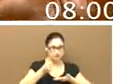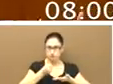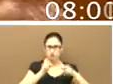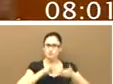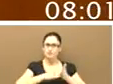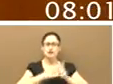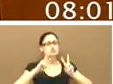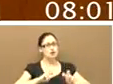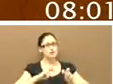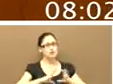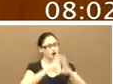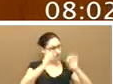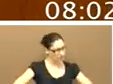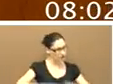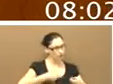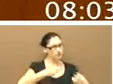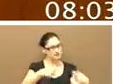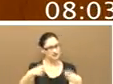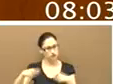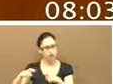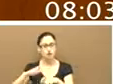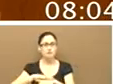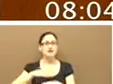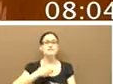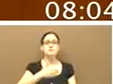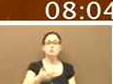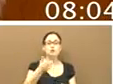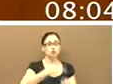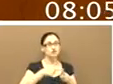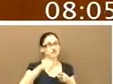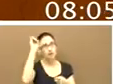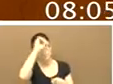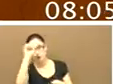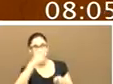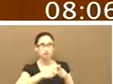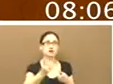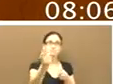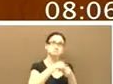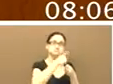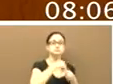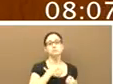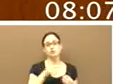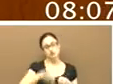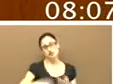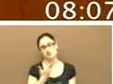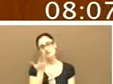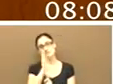que traigamos al Parlamento y que podamos enriquecer entre todos esa es la oferta que hacemos desde el Gobierno